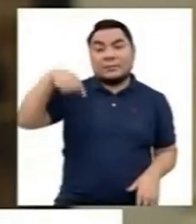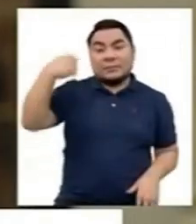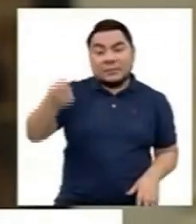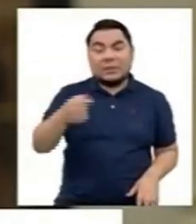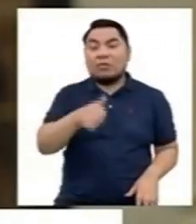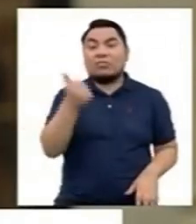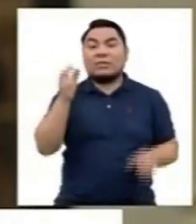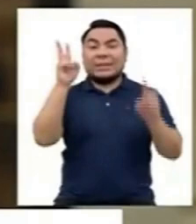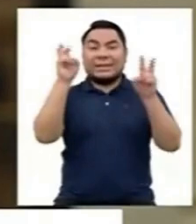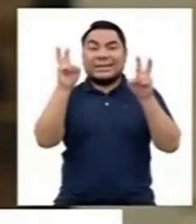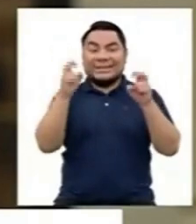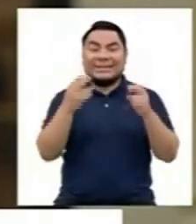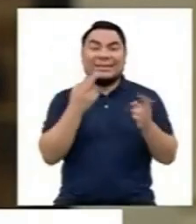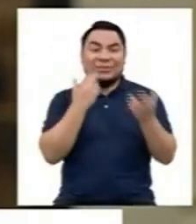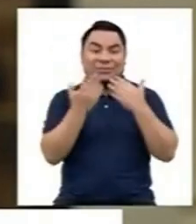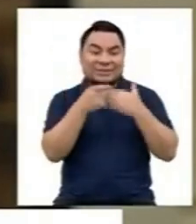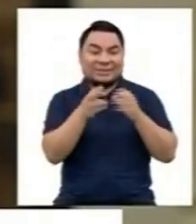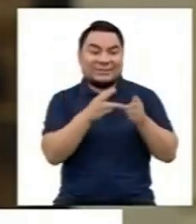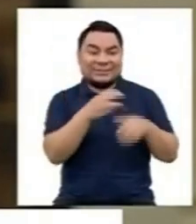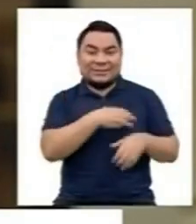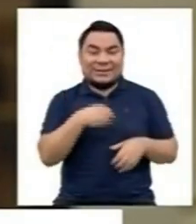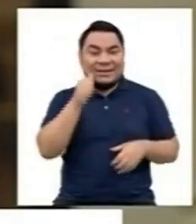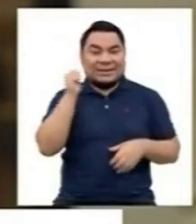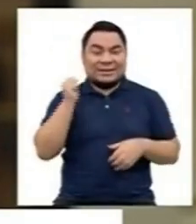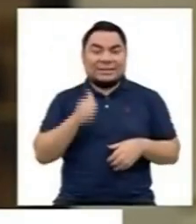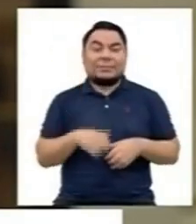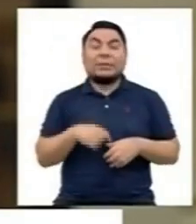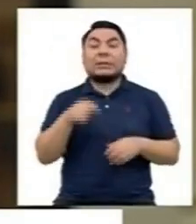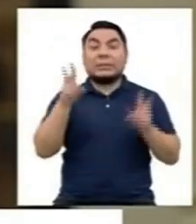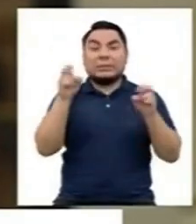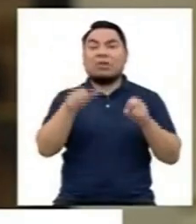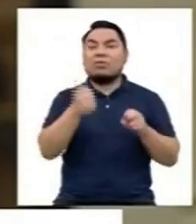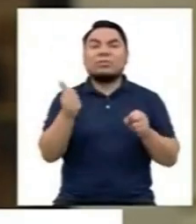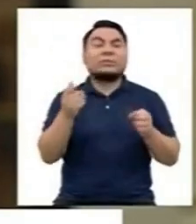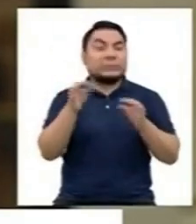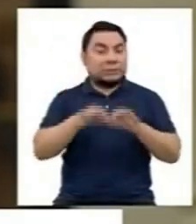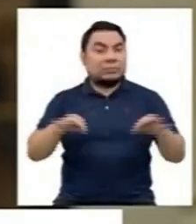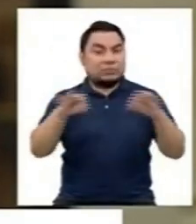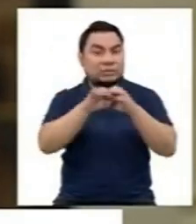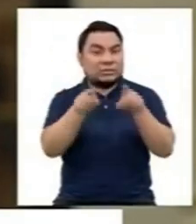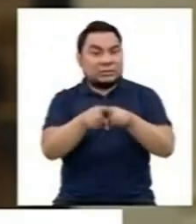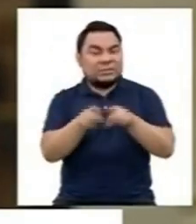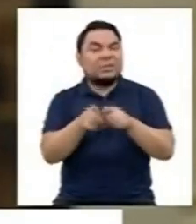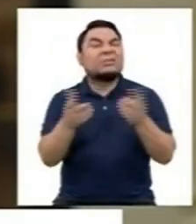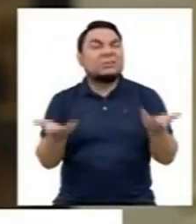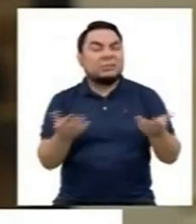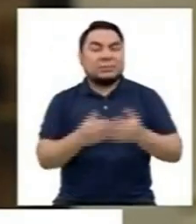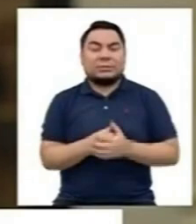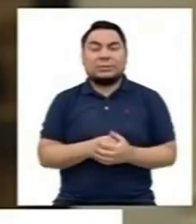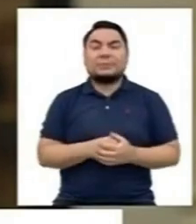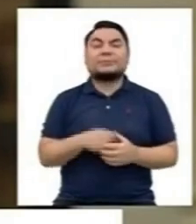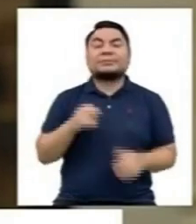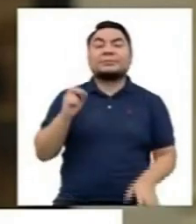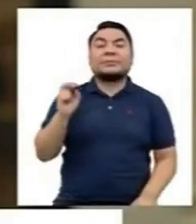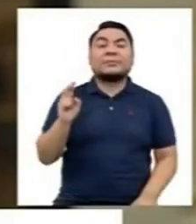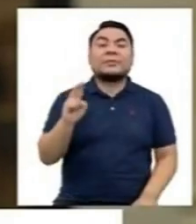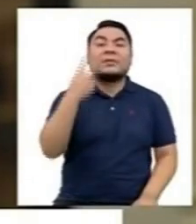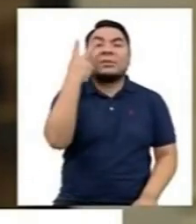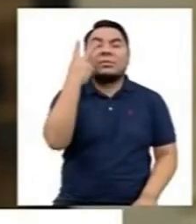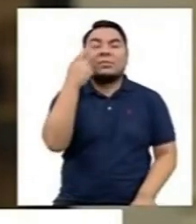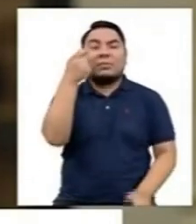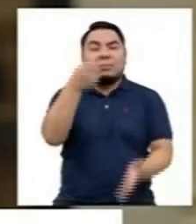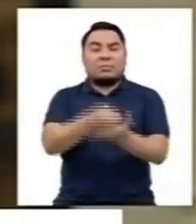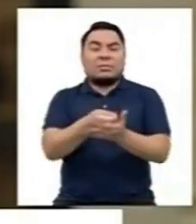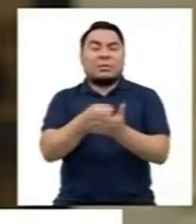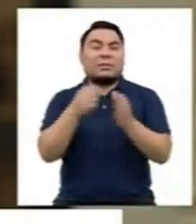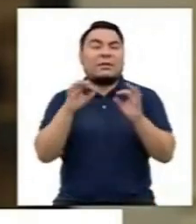Posiblemente las universidades se estén aperturando el segundo semestre del 2021. Pero las clases escolares son las últimas